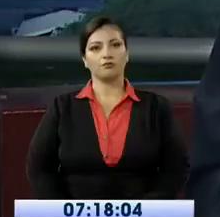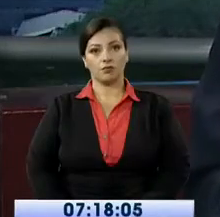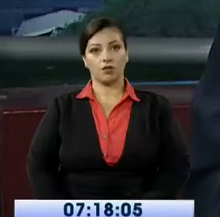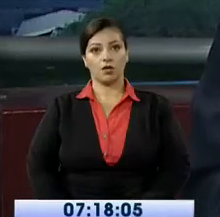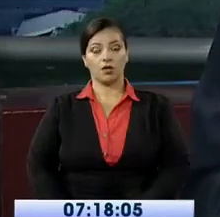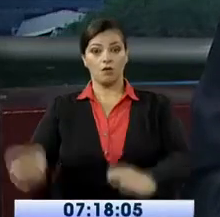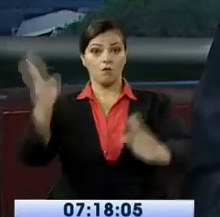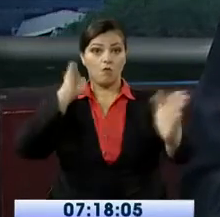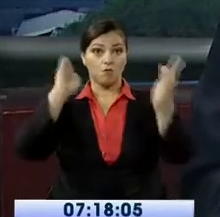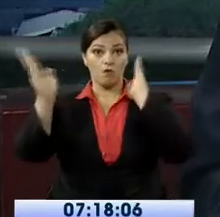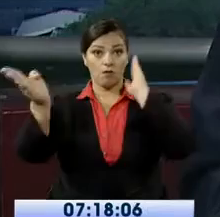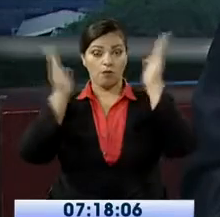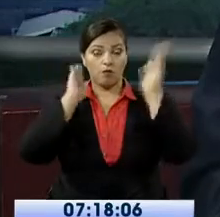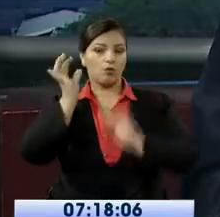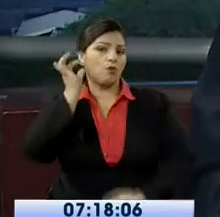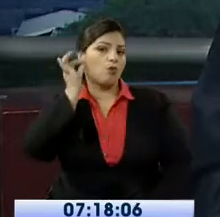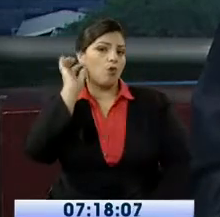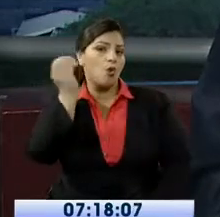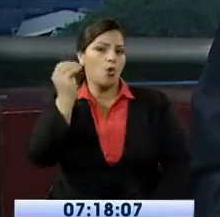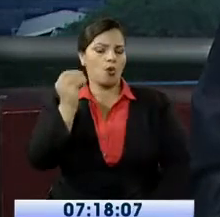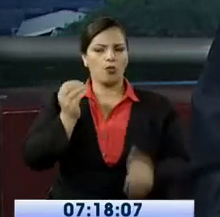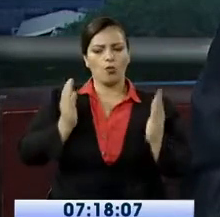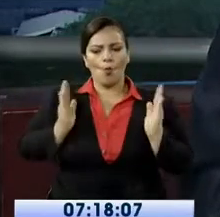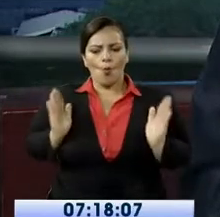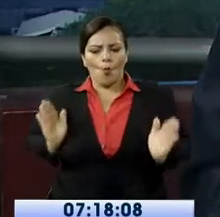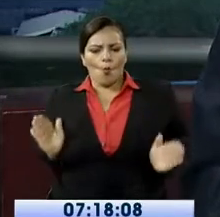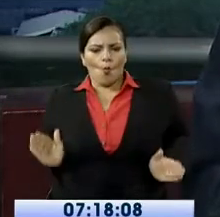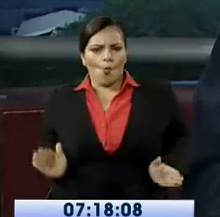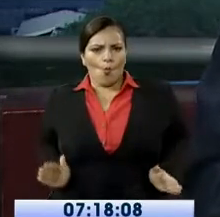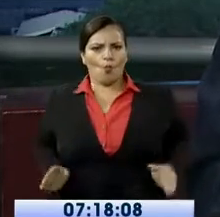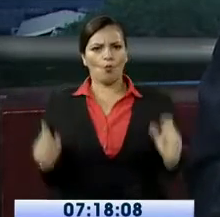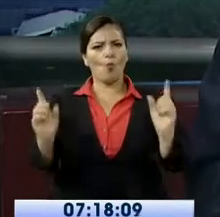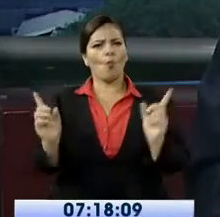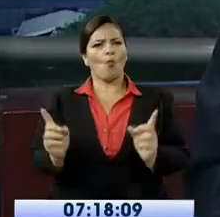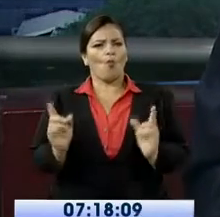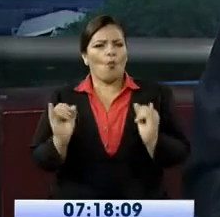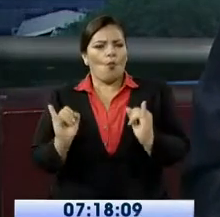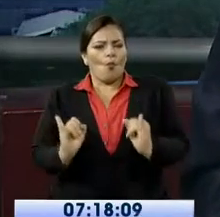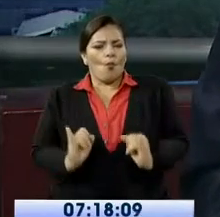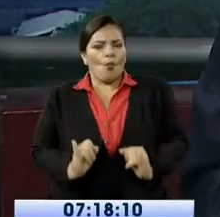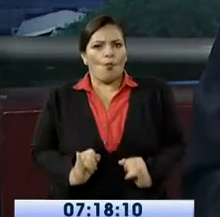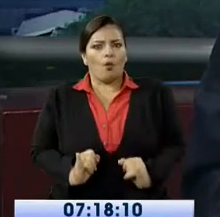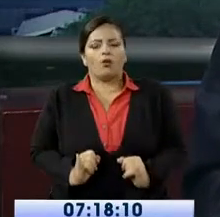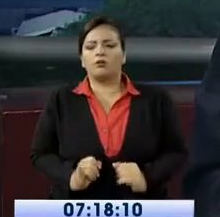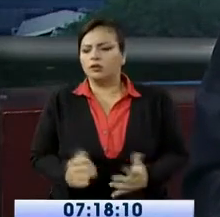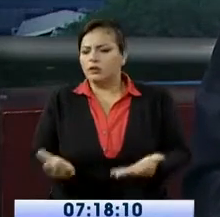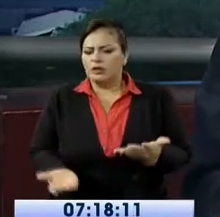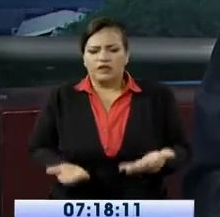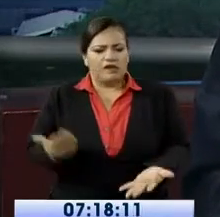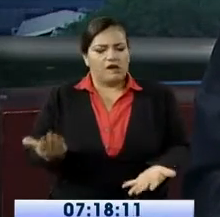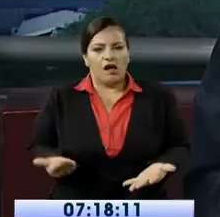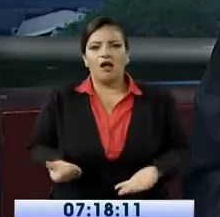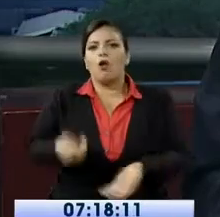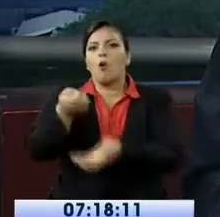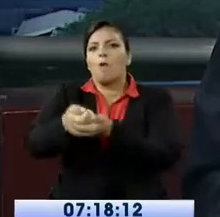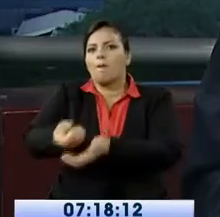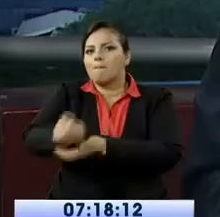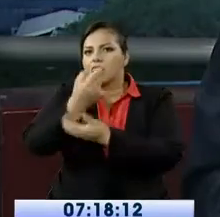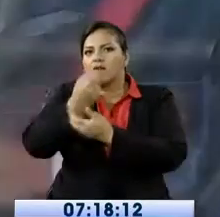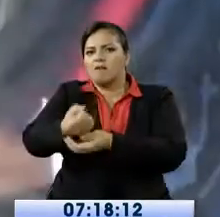de peso. Este lamentable hecho ocurrió en Babahoyo, capital de la provincia de Los Ríos.